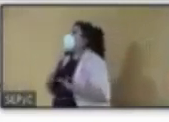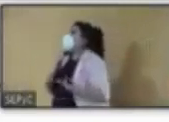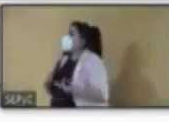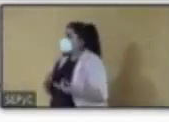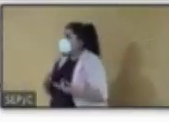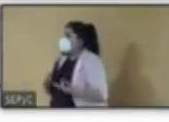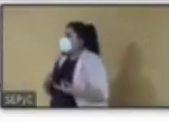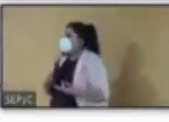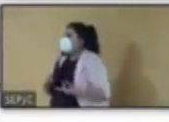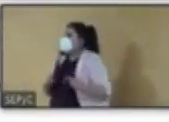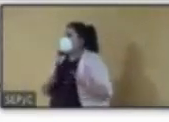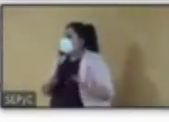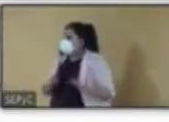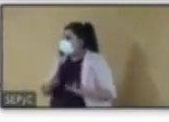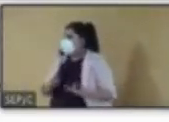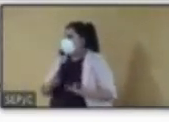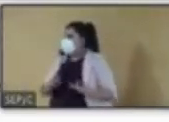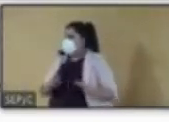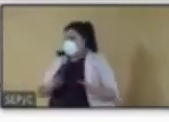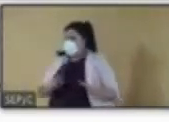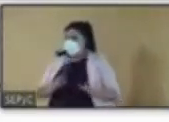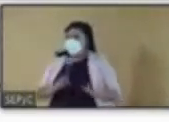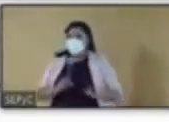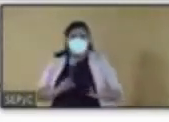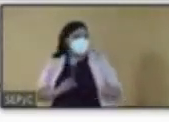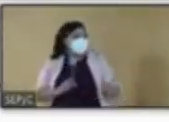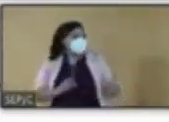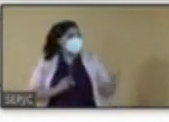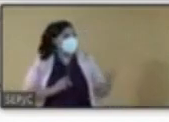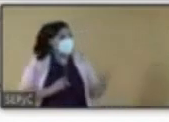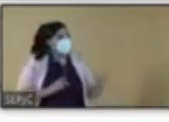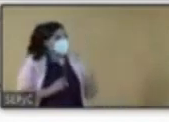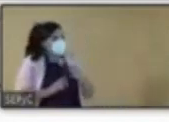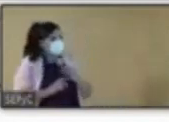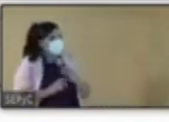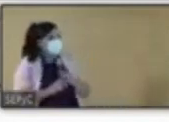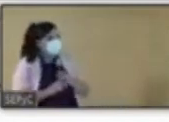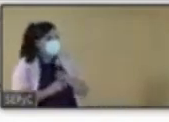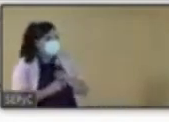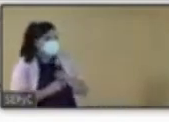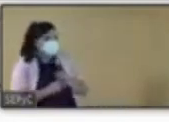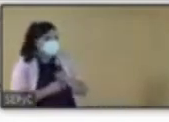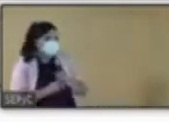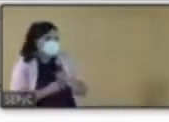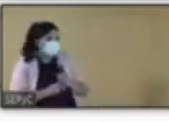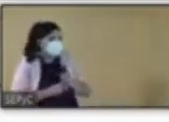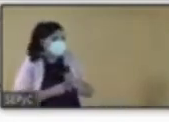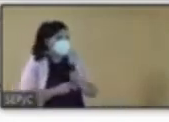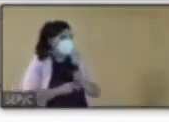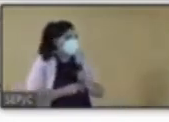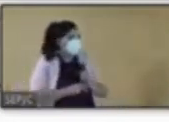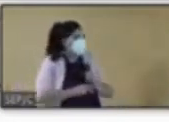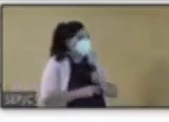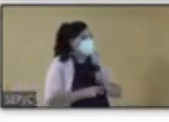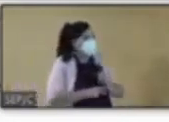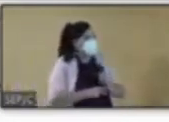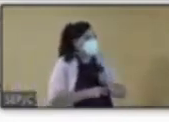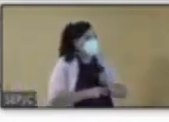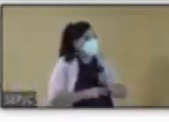en condiciones de enviar su declaración. Pasamos por favor al proceso de firma y de envío